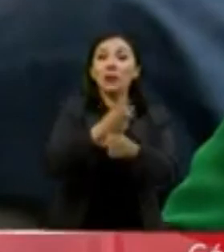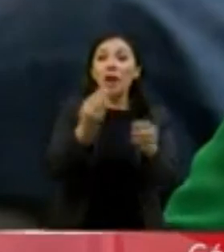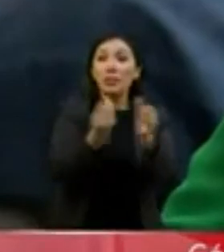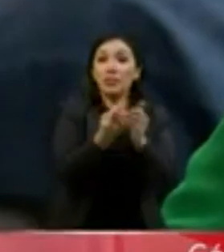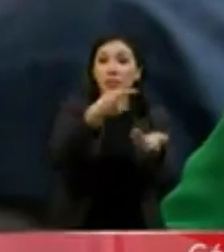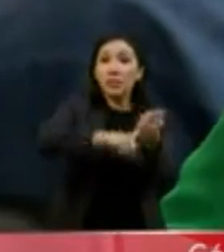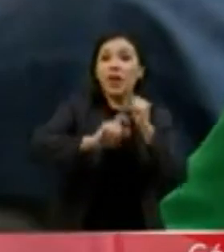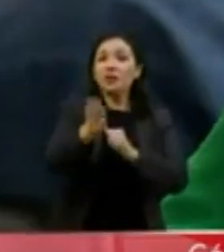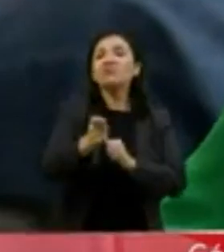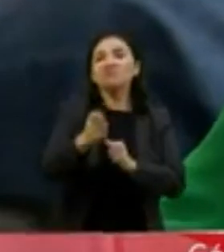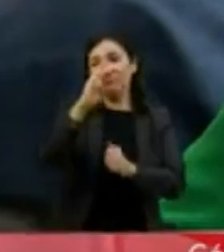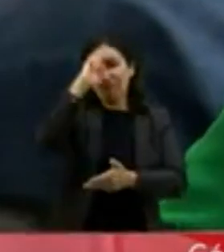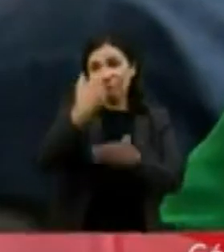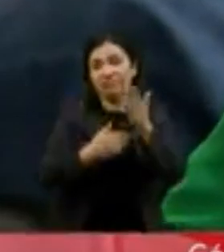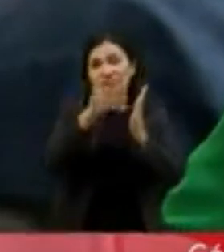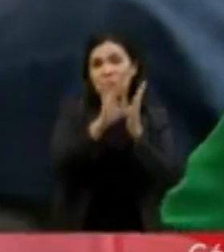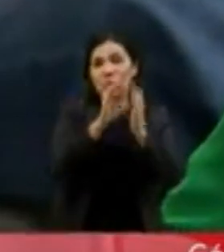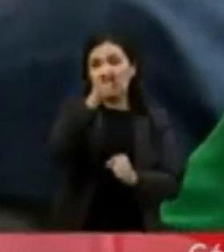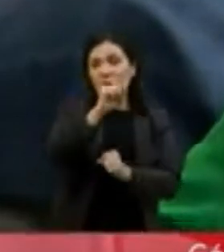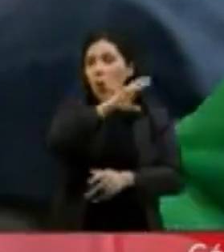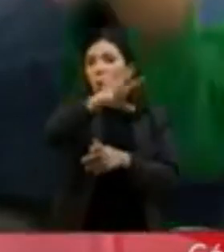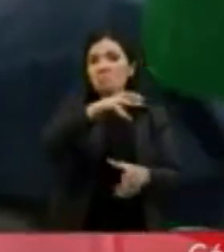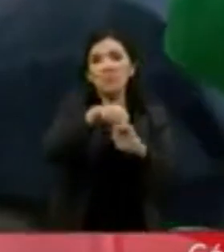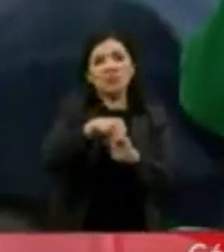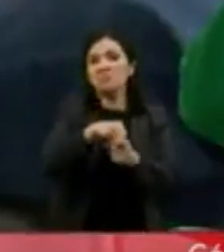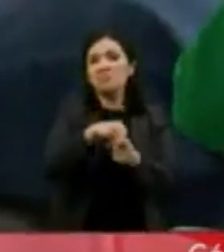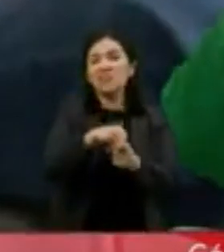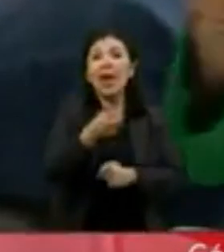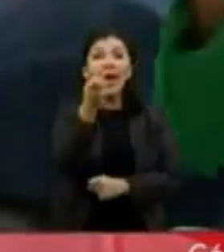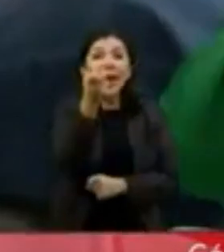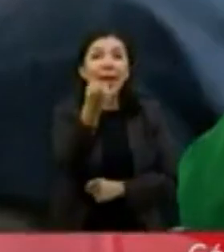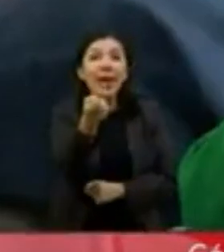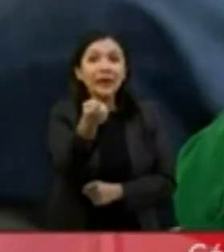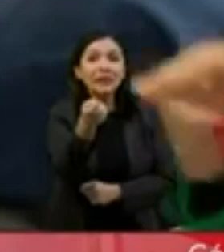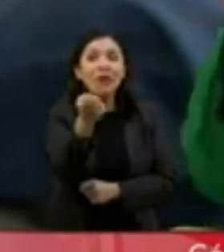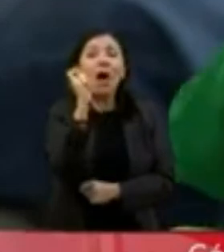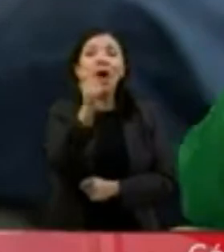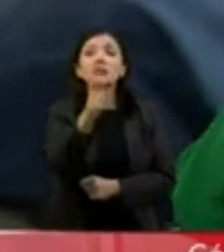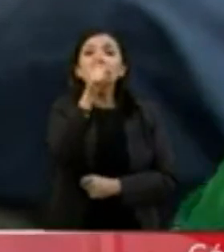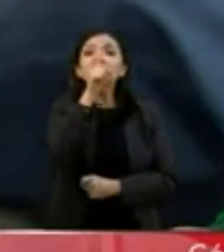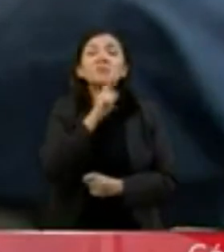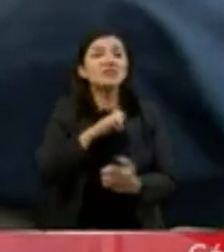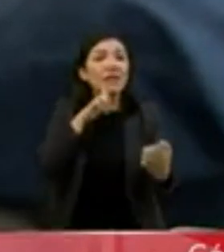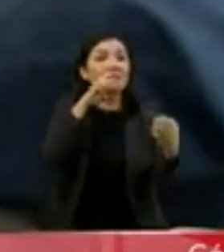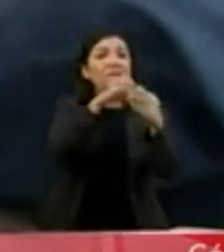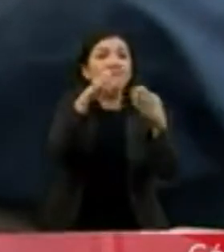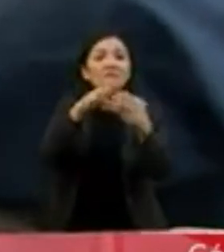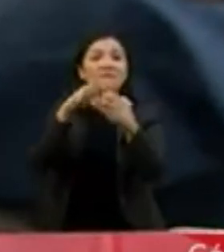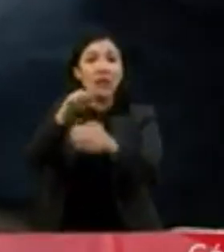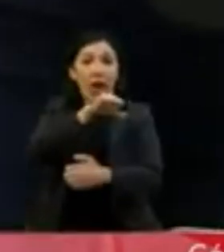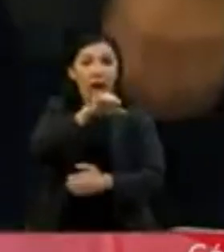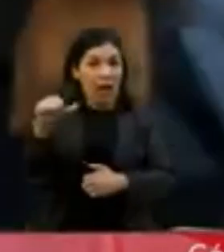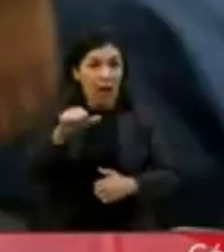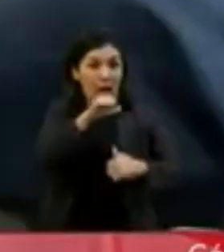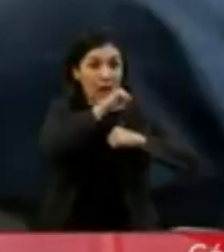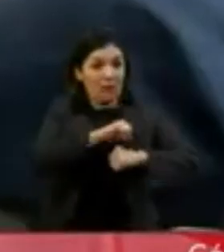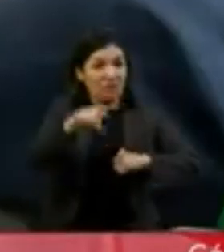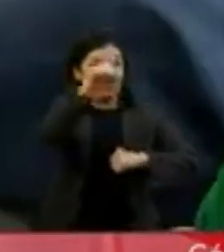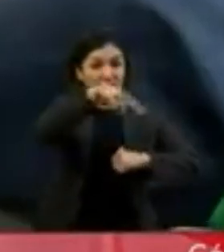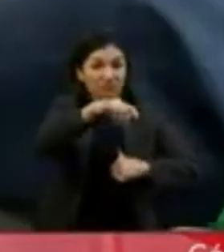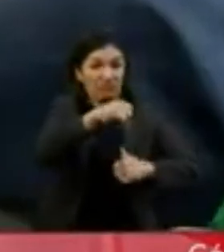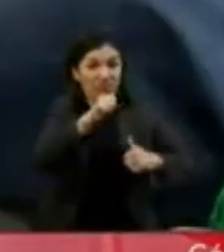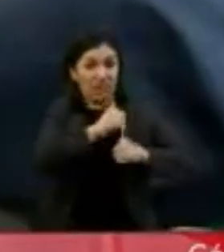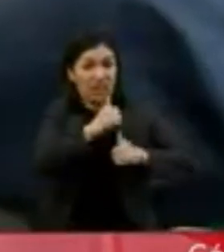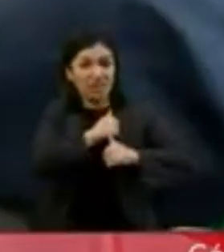resultaba inconstitucional en su totalidad eso le mintieron no solamente a las fuerzas armadas